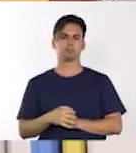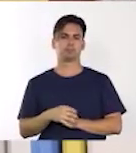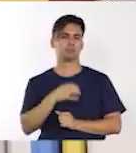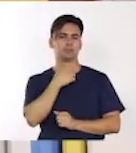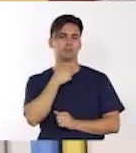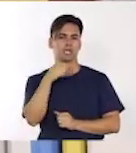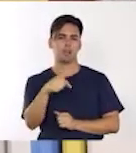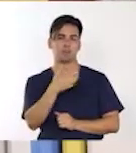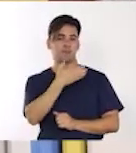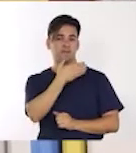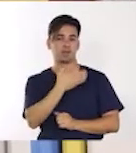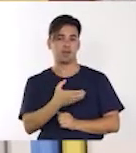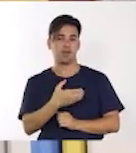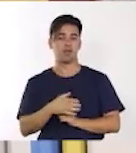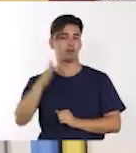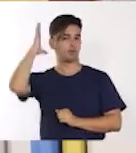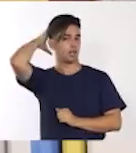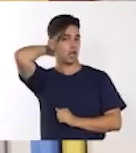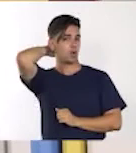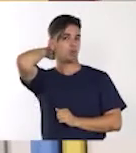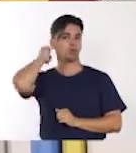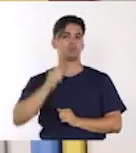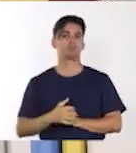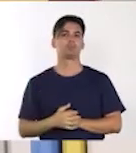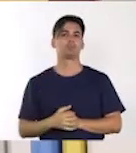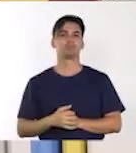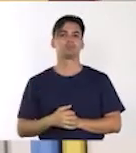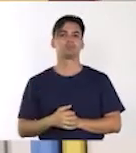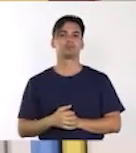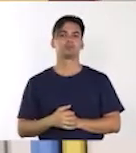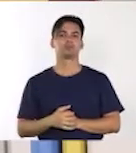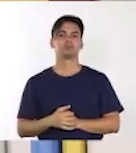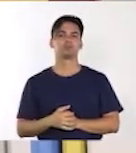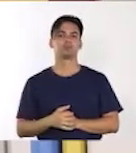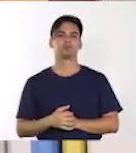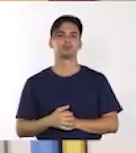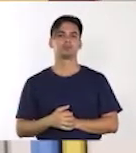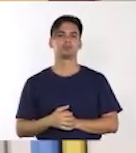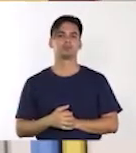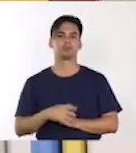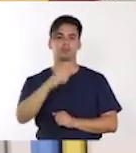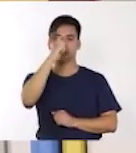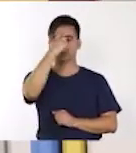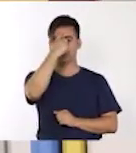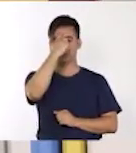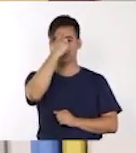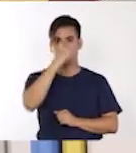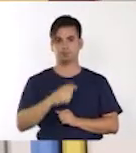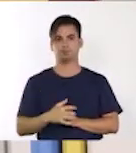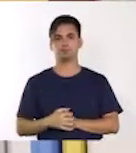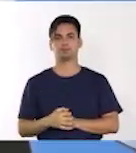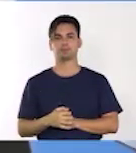representativas. El mismo Fidel Castro, Raúl Castro,